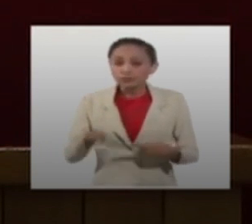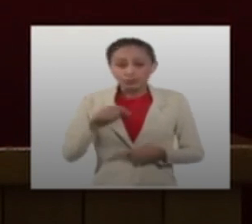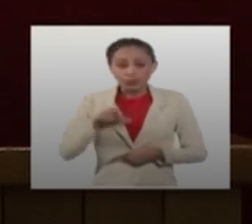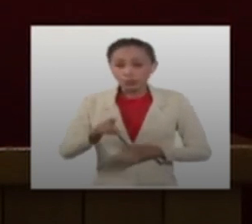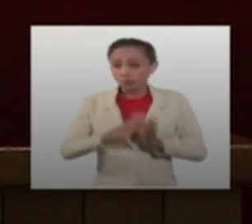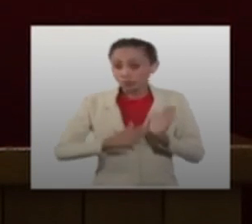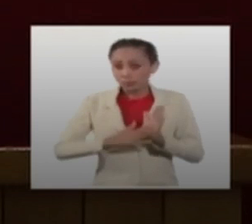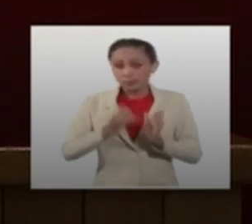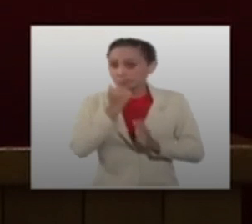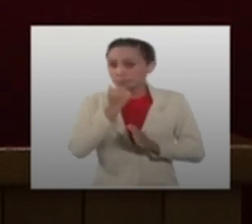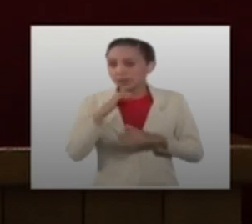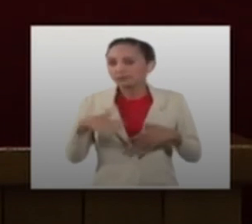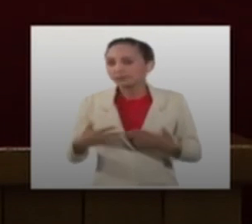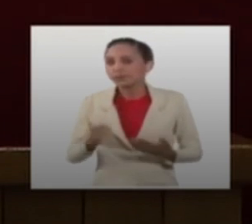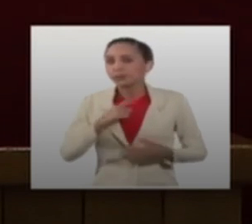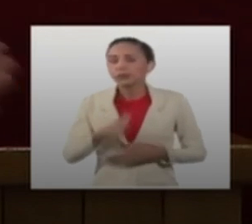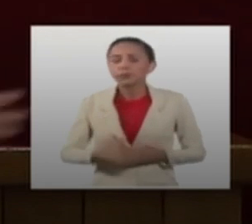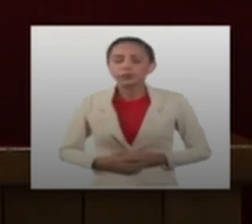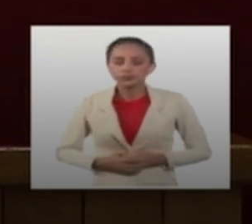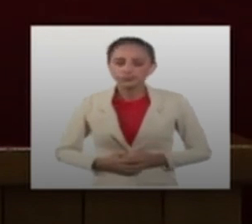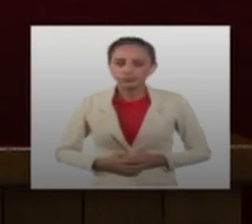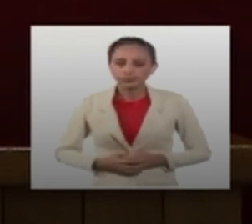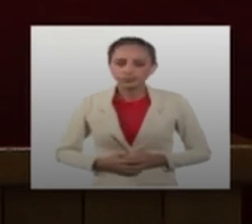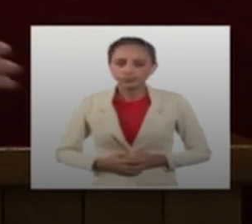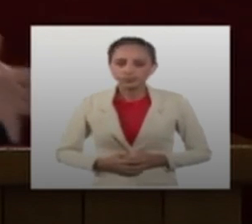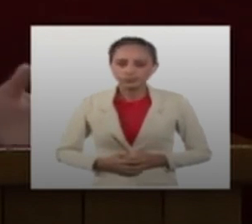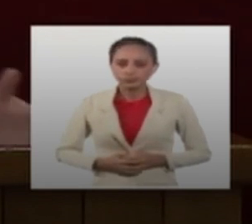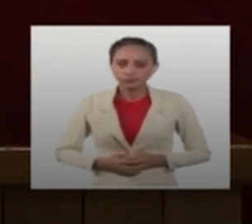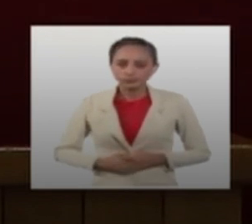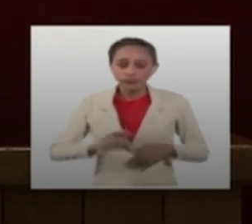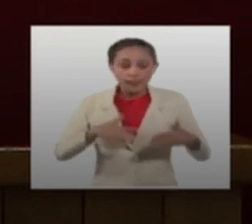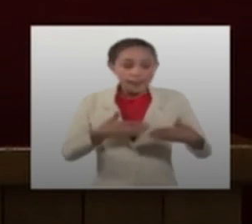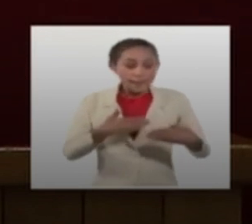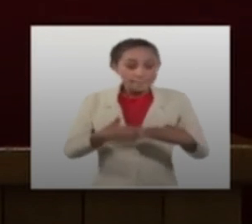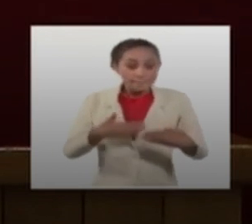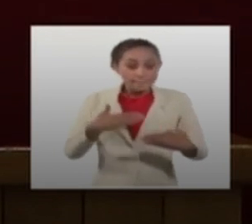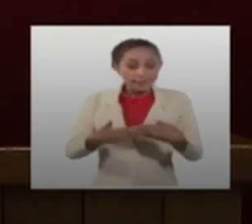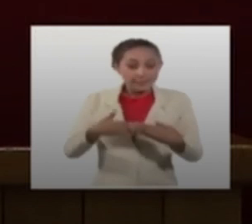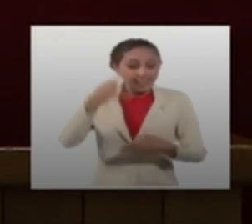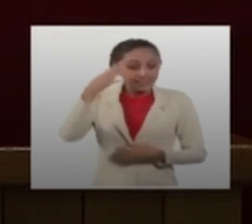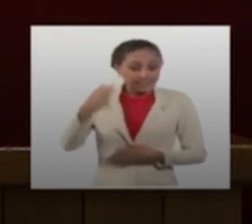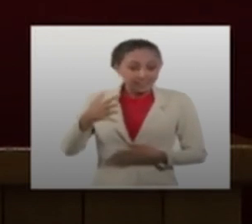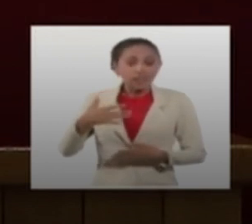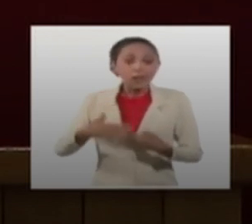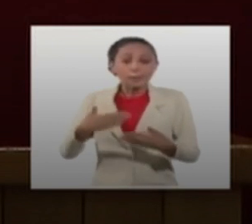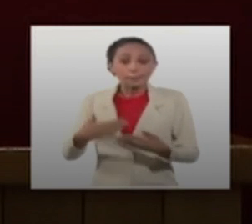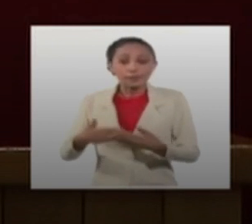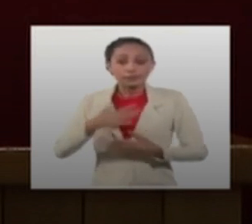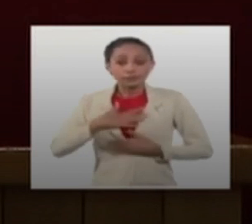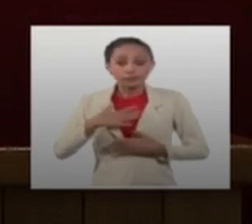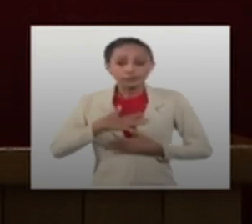meses a que todas las relaciones, o casi todas las relaciones de las entidades estatales con el sector no estatal, están